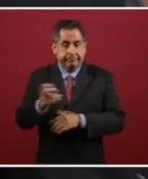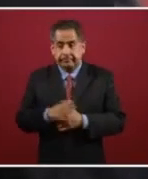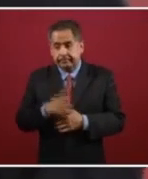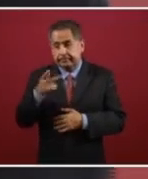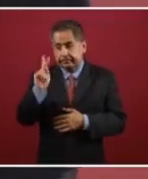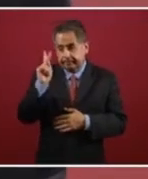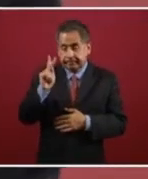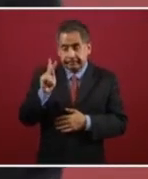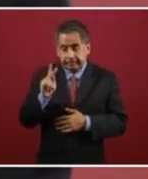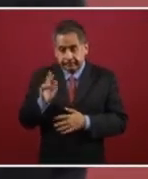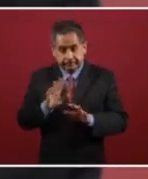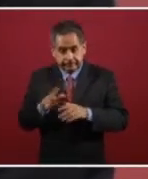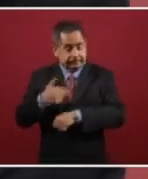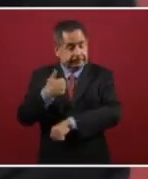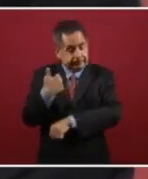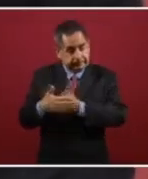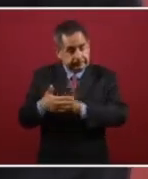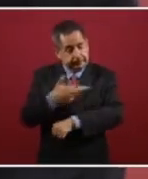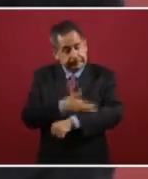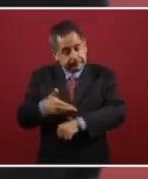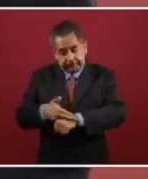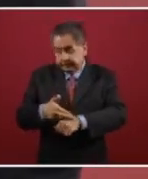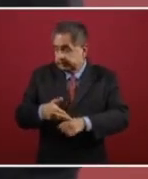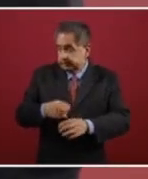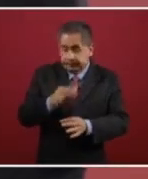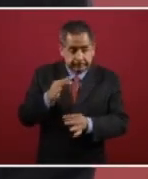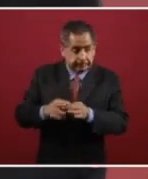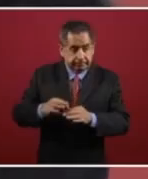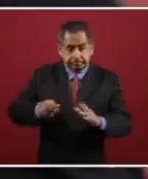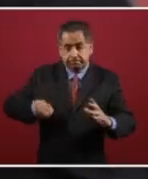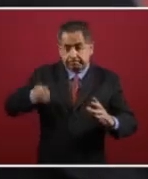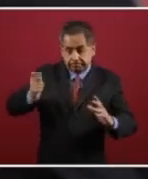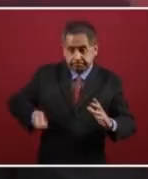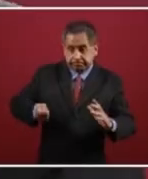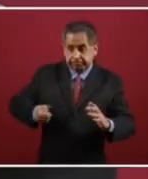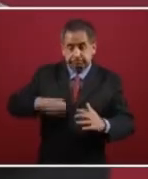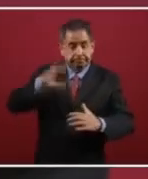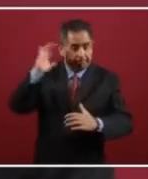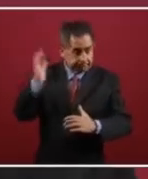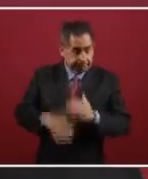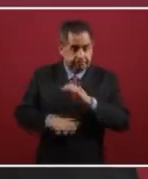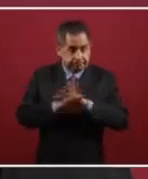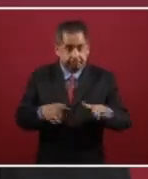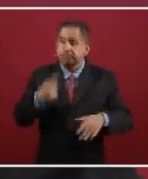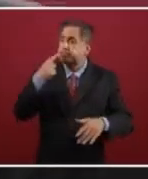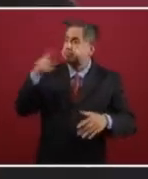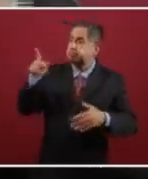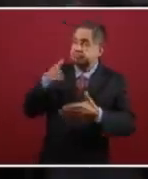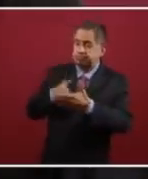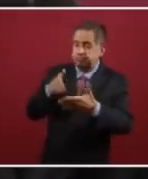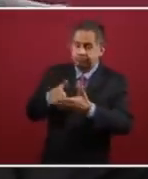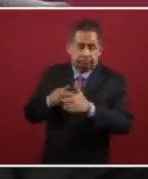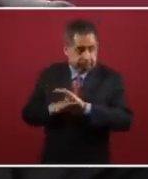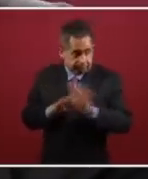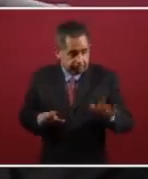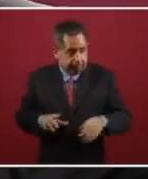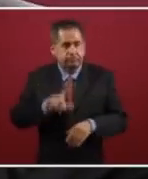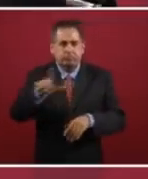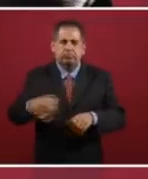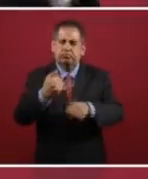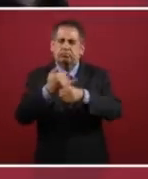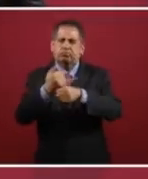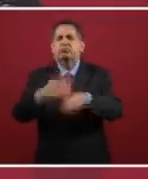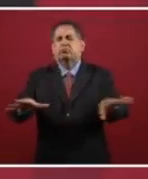terminando el proceso y legal de los amparos se abre